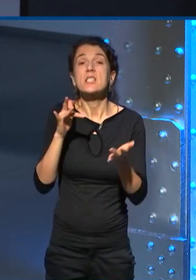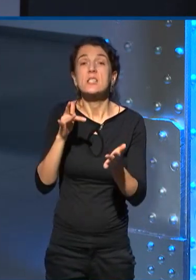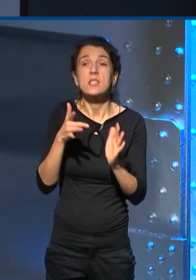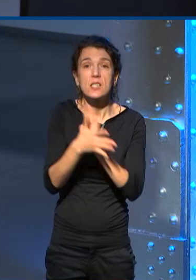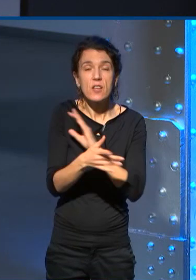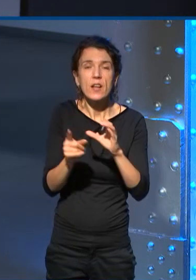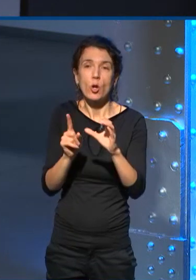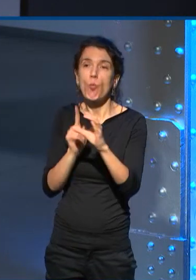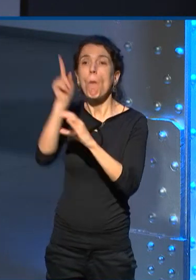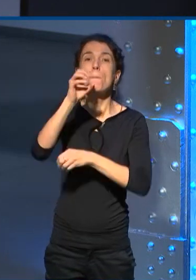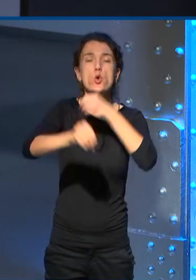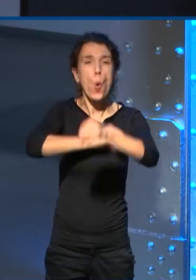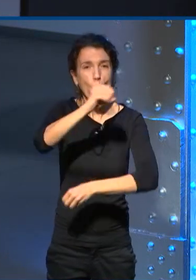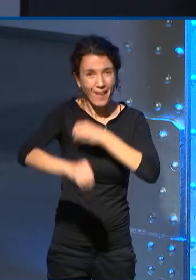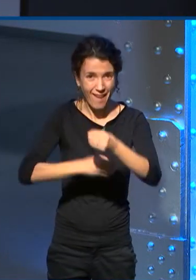con propulsión nuclear